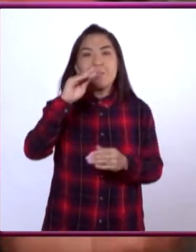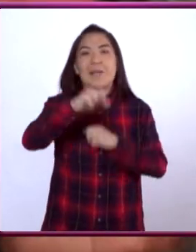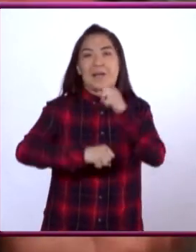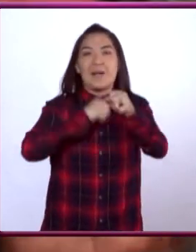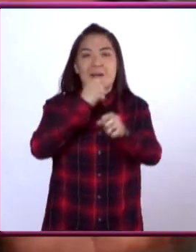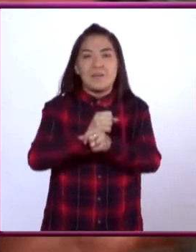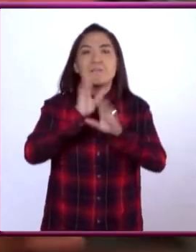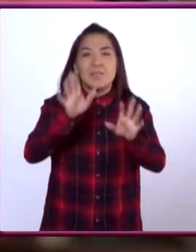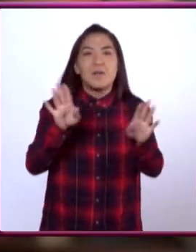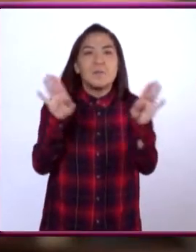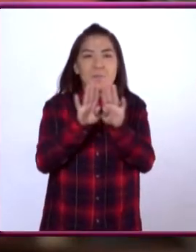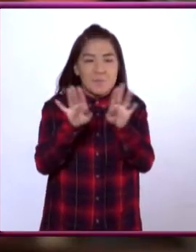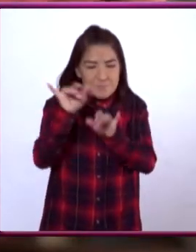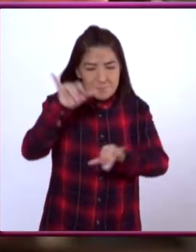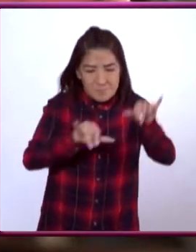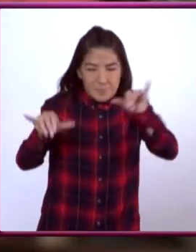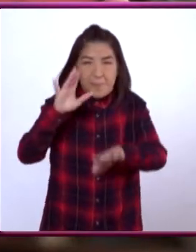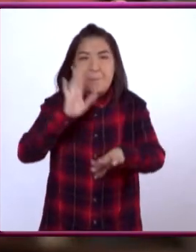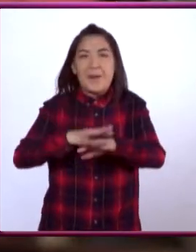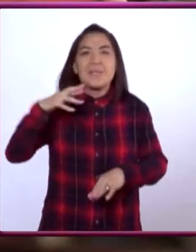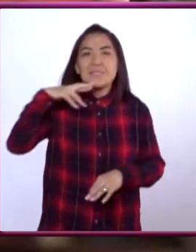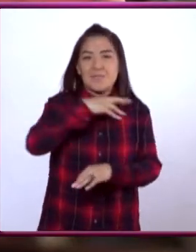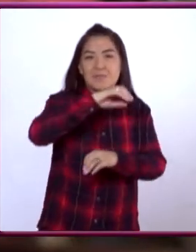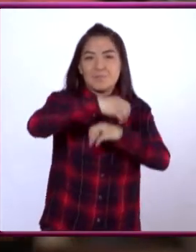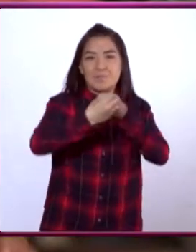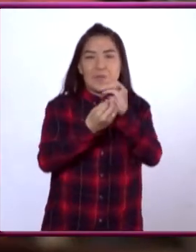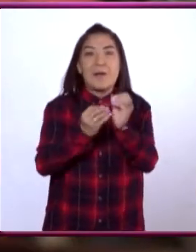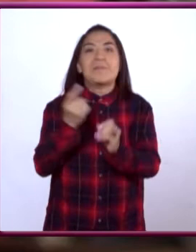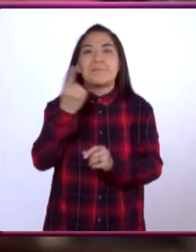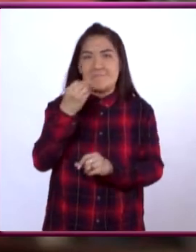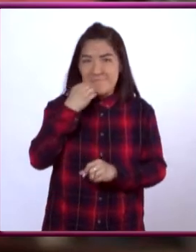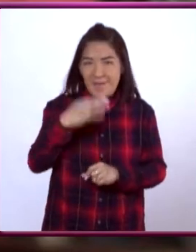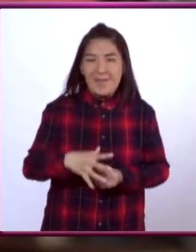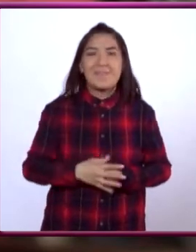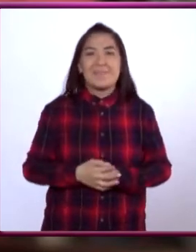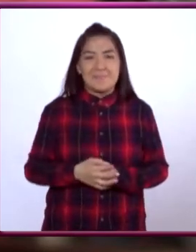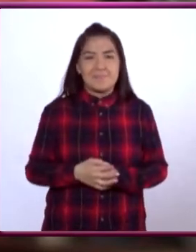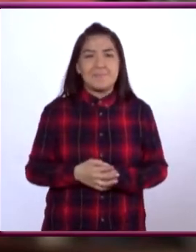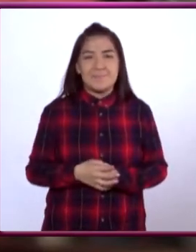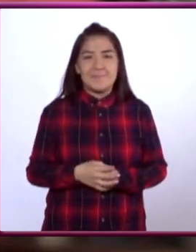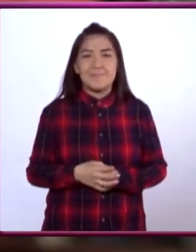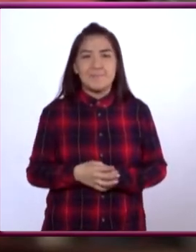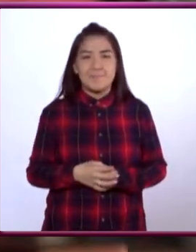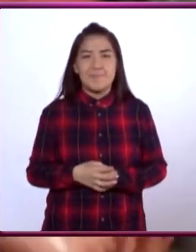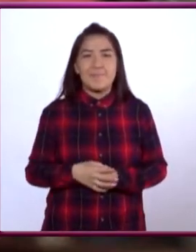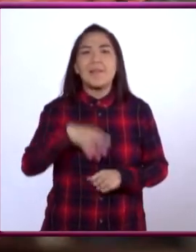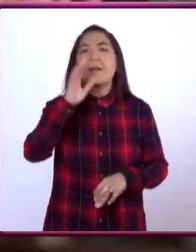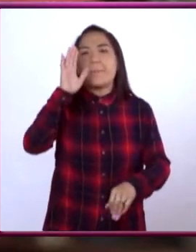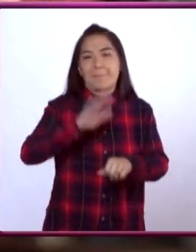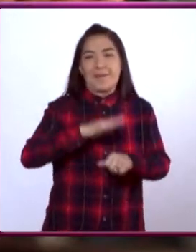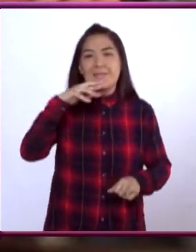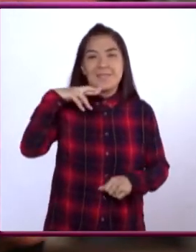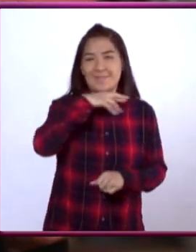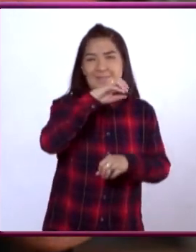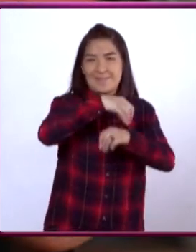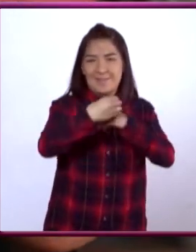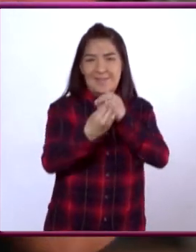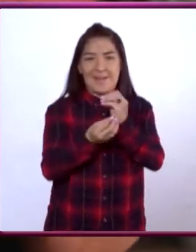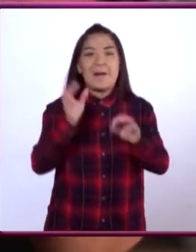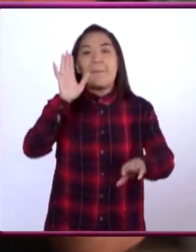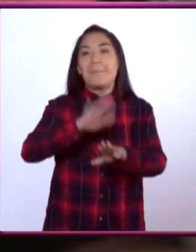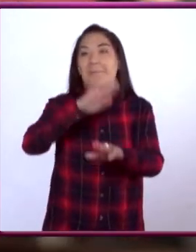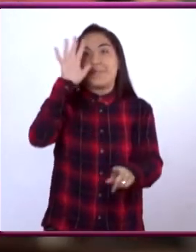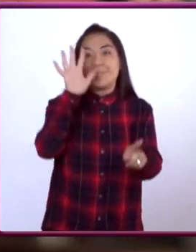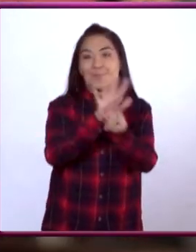años ya acelerando partículas en estos... ¡Ay, qué padre! Y hablando de aceleradores de